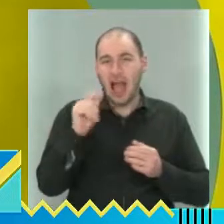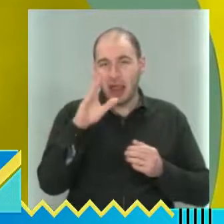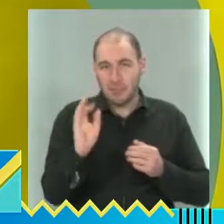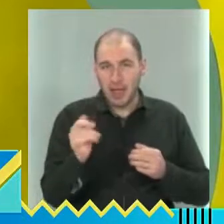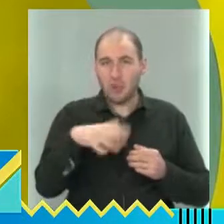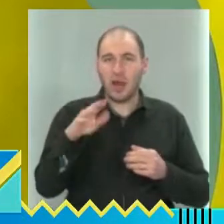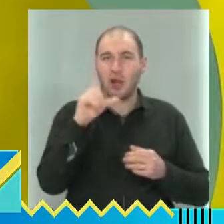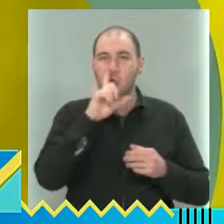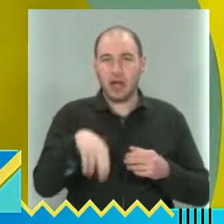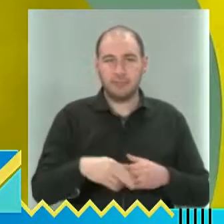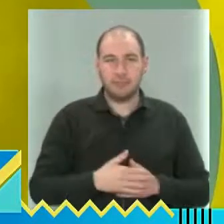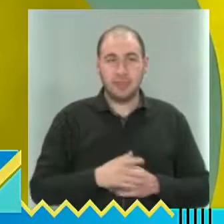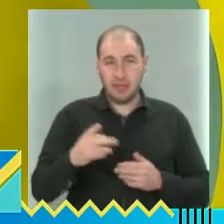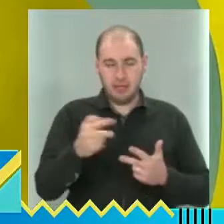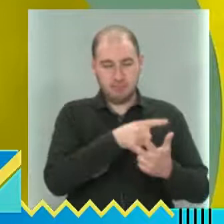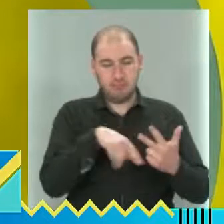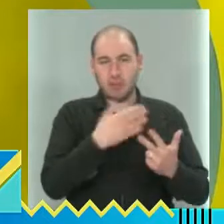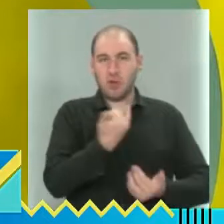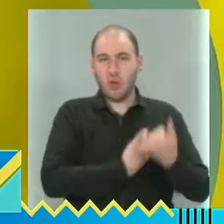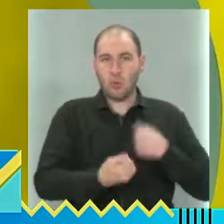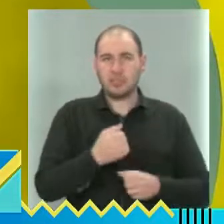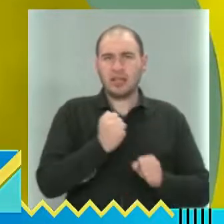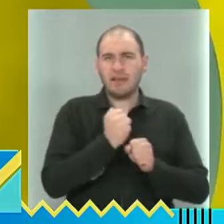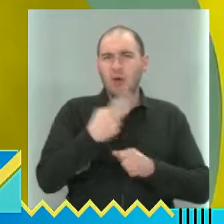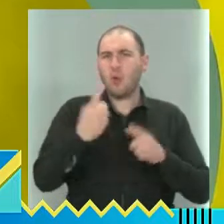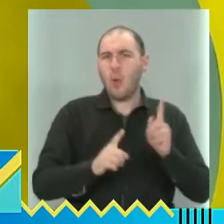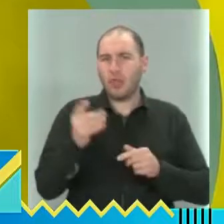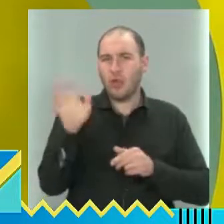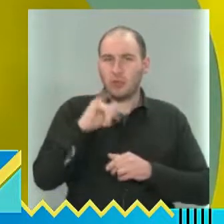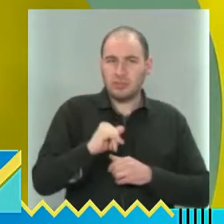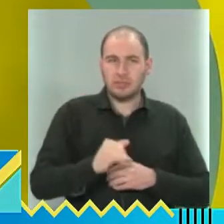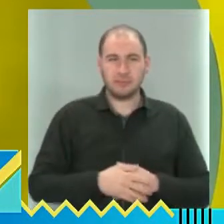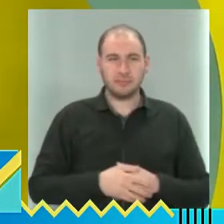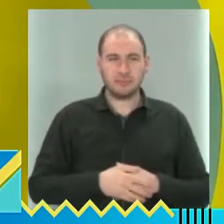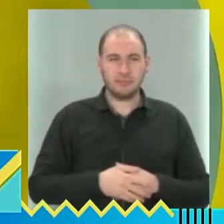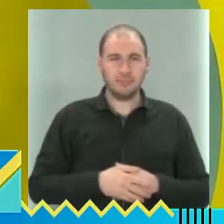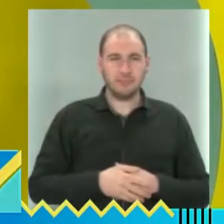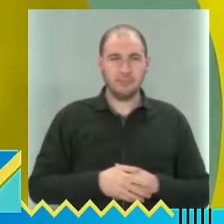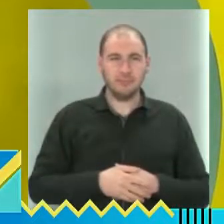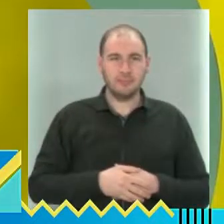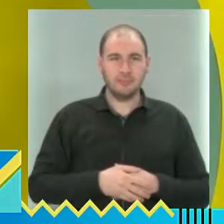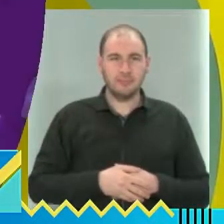en Agrelo, Luján de Cuyo. Ellas nos contaban un poco cuál es la tarea que desarrollan día a día.